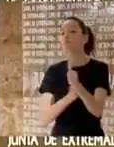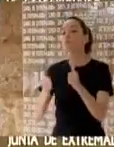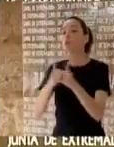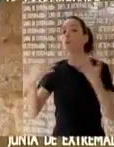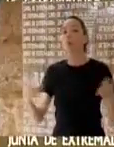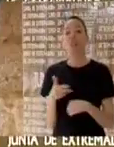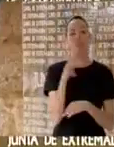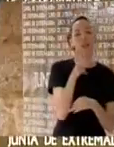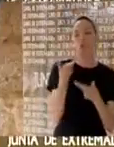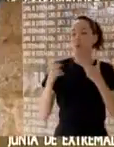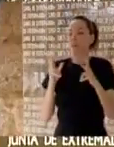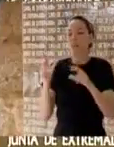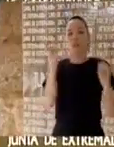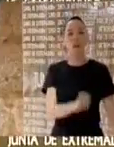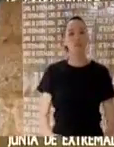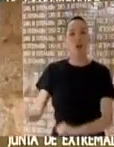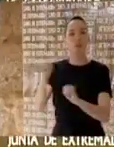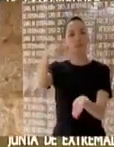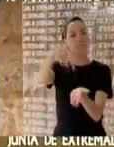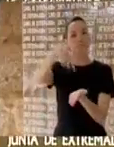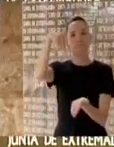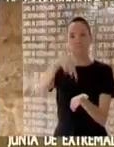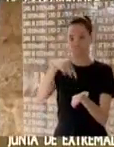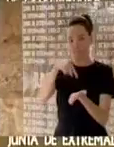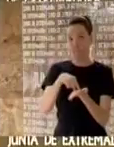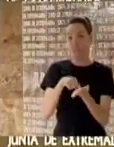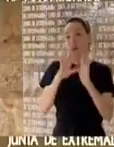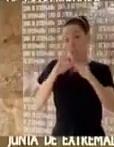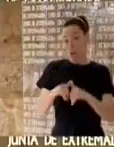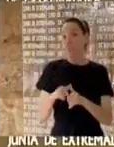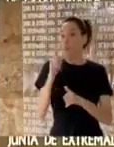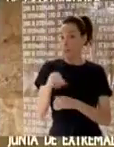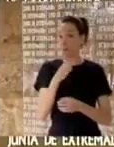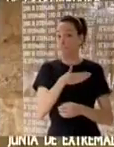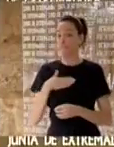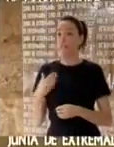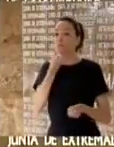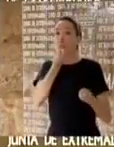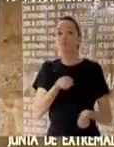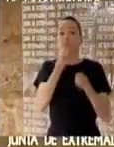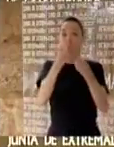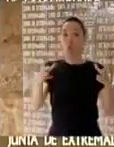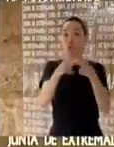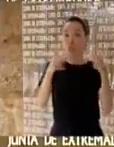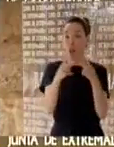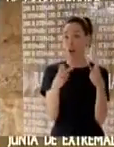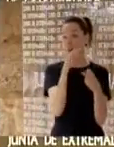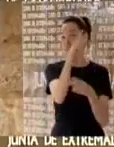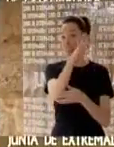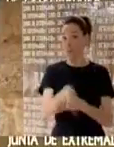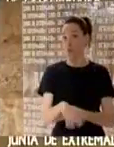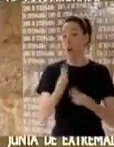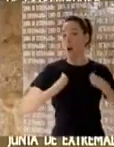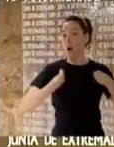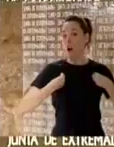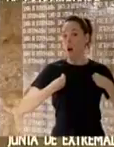y de libertades. Y, en consecuencia, también le queremos trasladar al conjunto de la sociedad catalana que